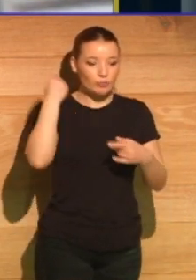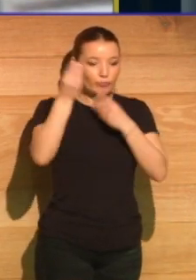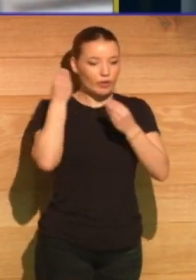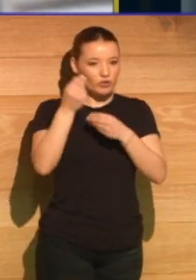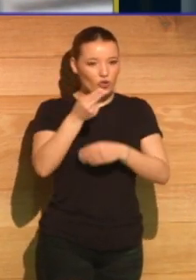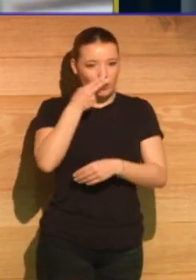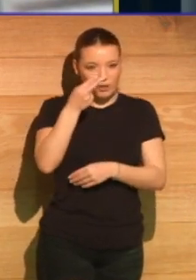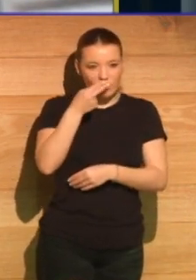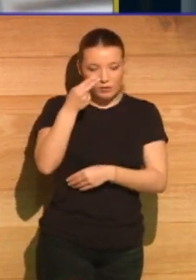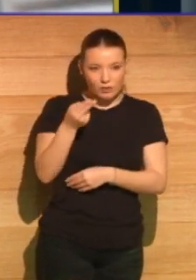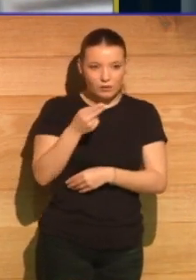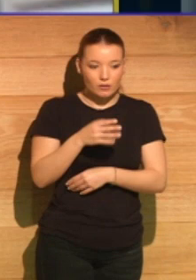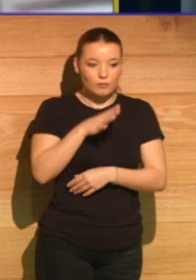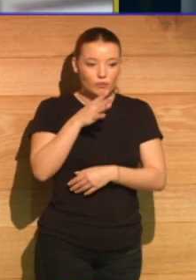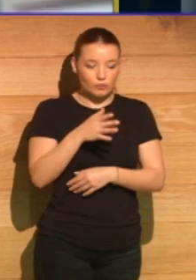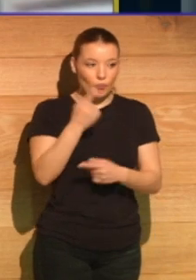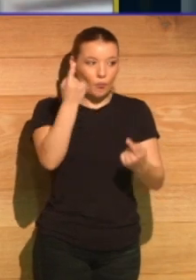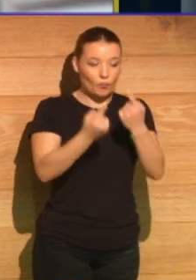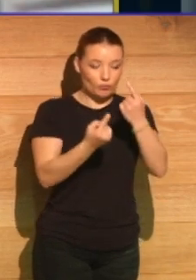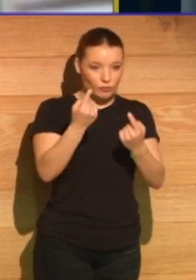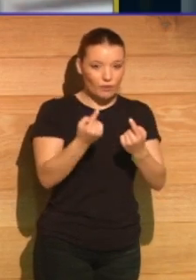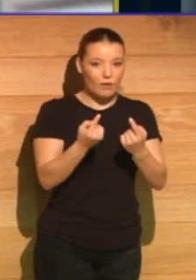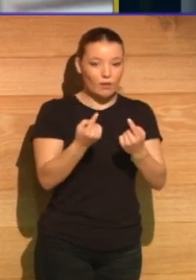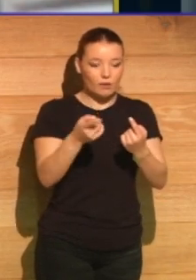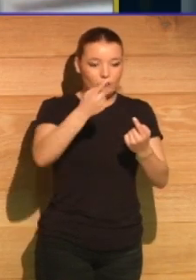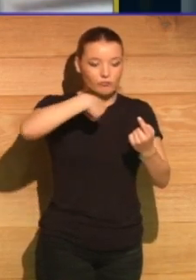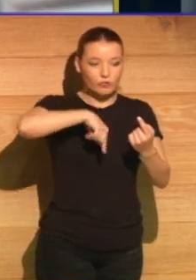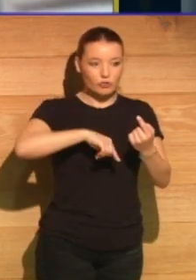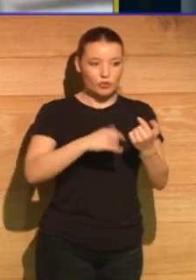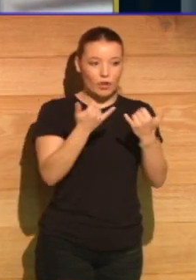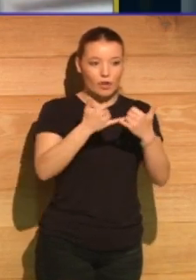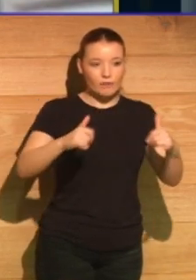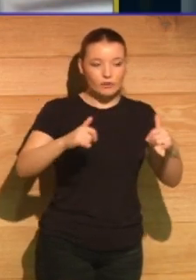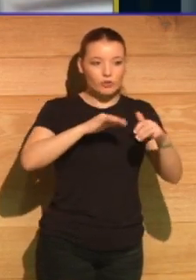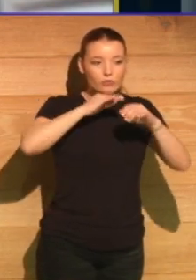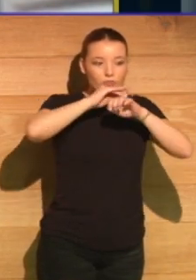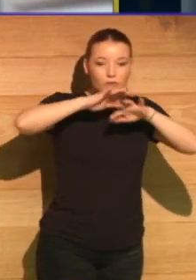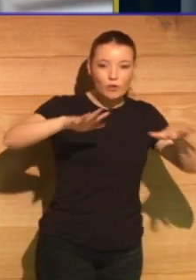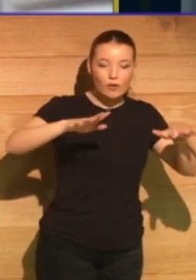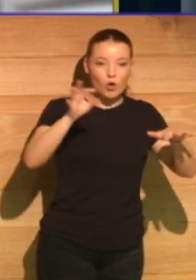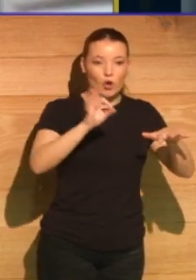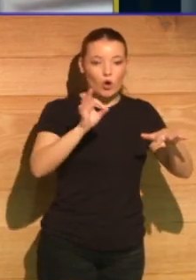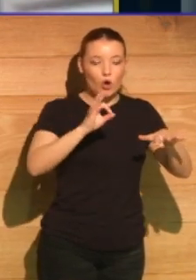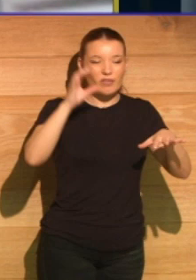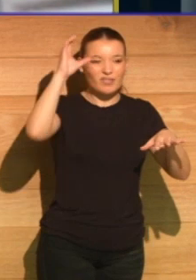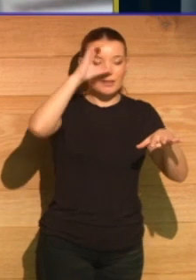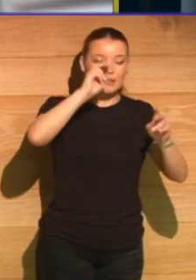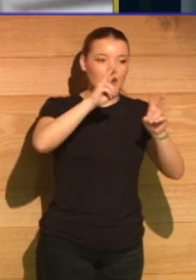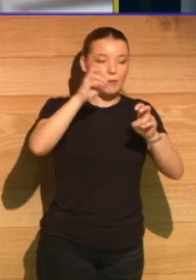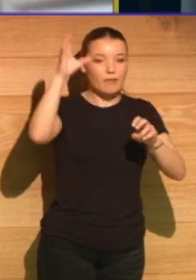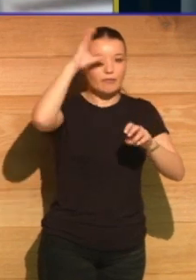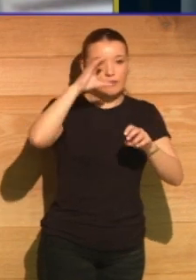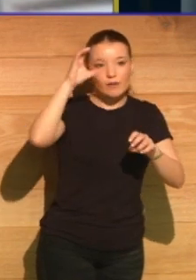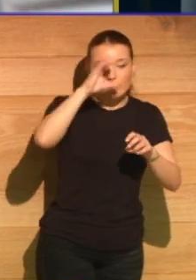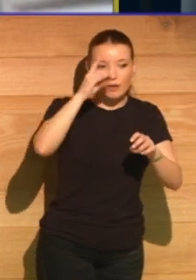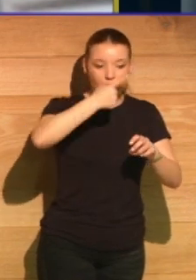porque siempre que planteamos eventos de divulgación, de popularización de la ciencia y demás,